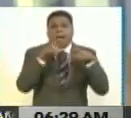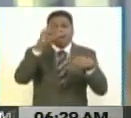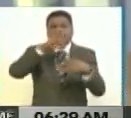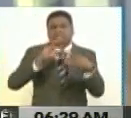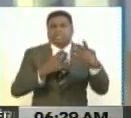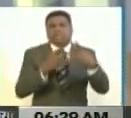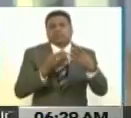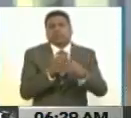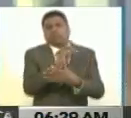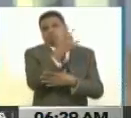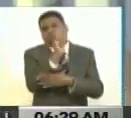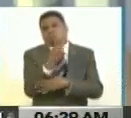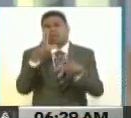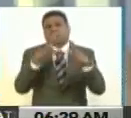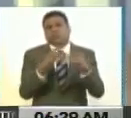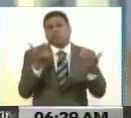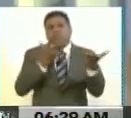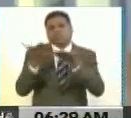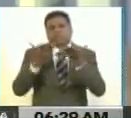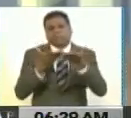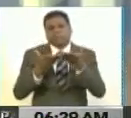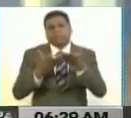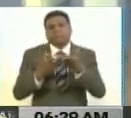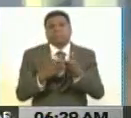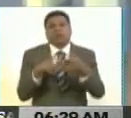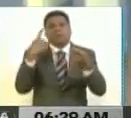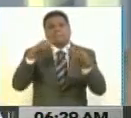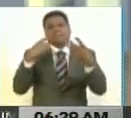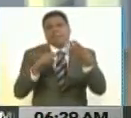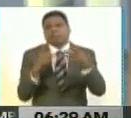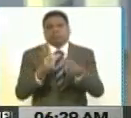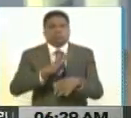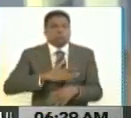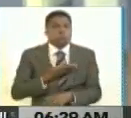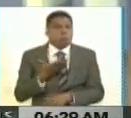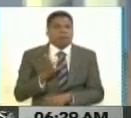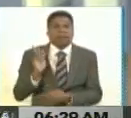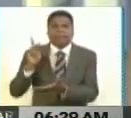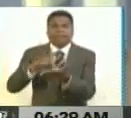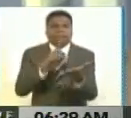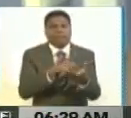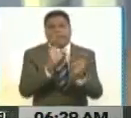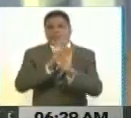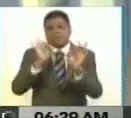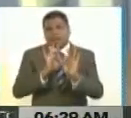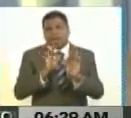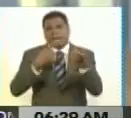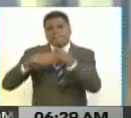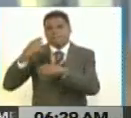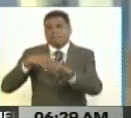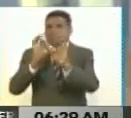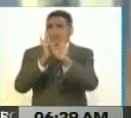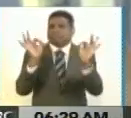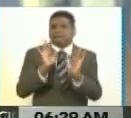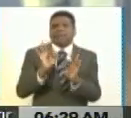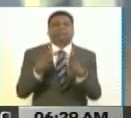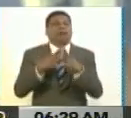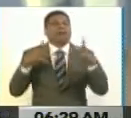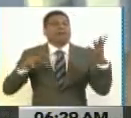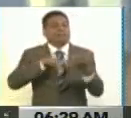de servicios, dejan de estar en la jugada y son absorbidos por los grandes. Eso es otro de los grandes problemas que